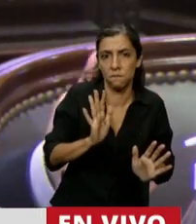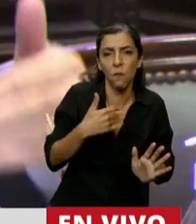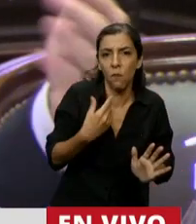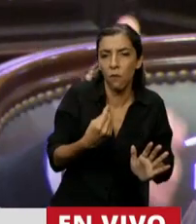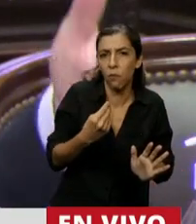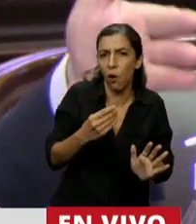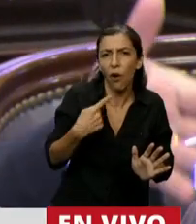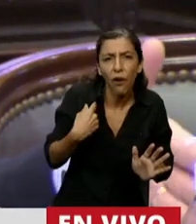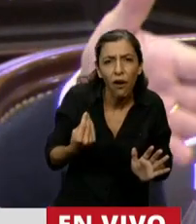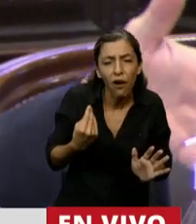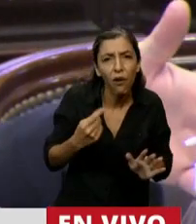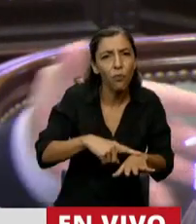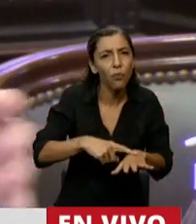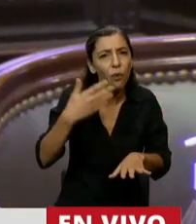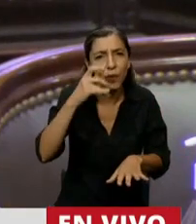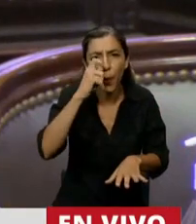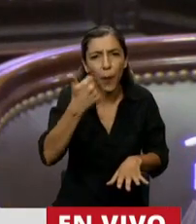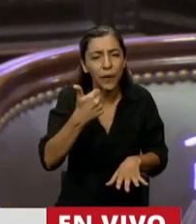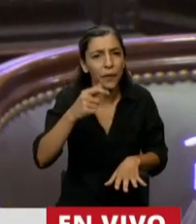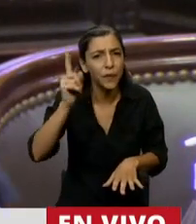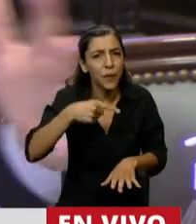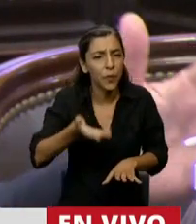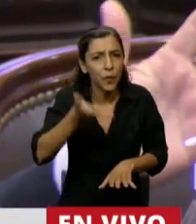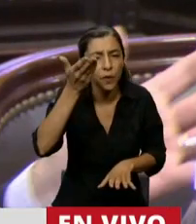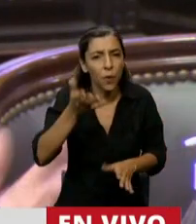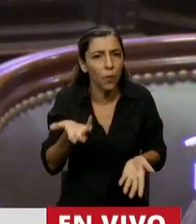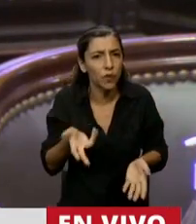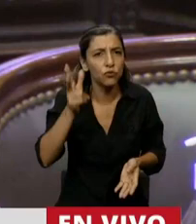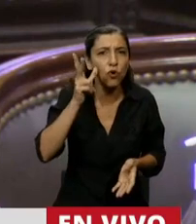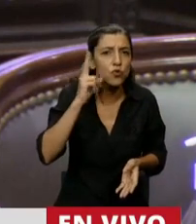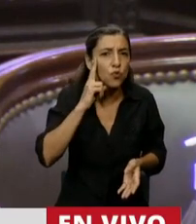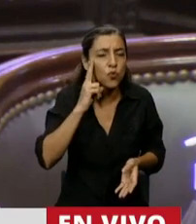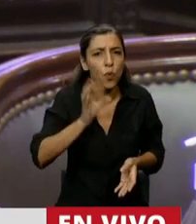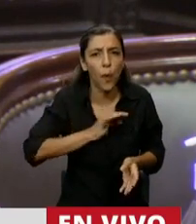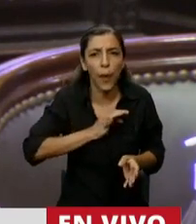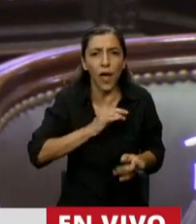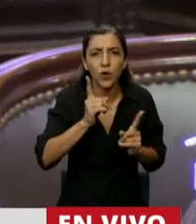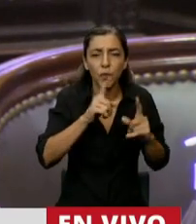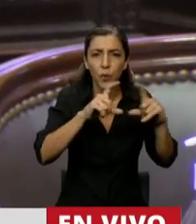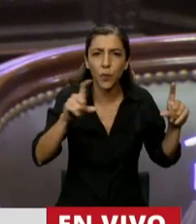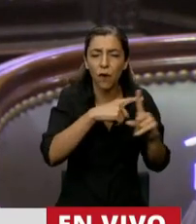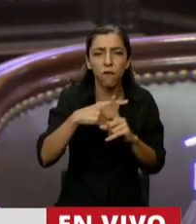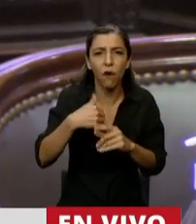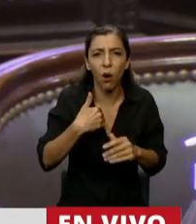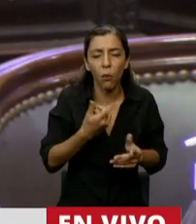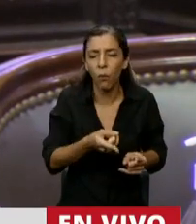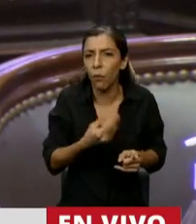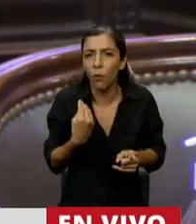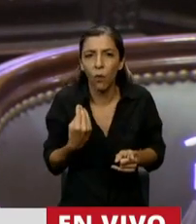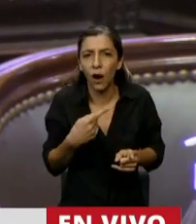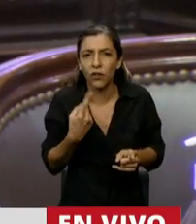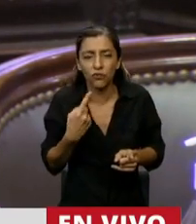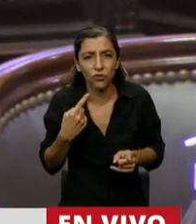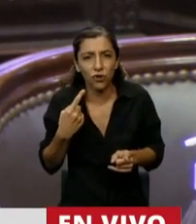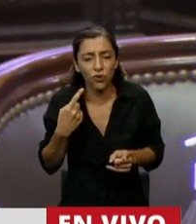26% de aumento de los haberes de los jubilados durante los 8 o 9 años que duró esa fórmula. ¿Y cómo podía ser posible que